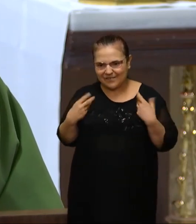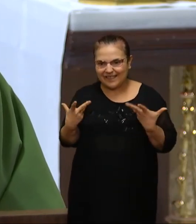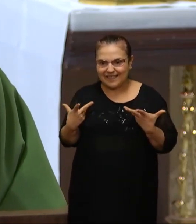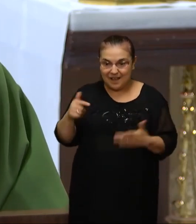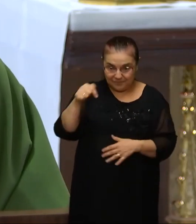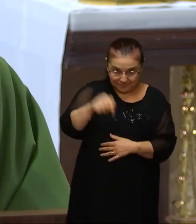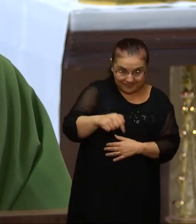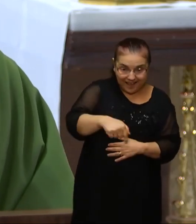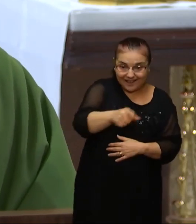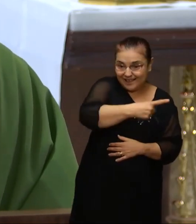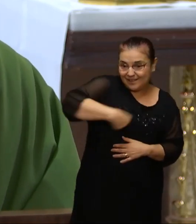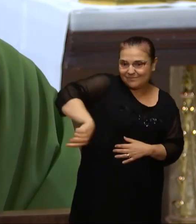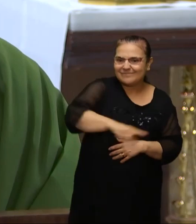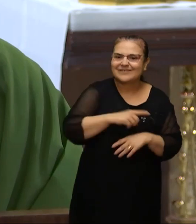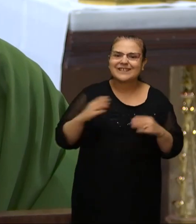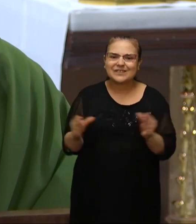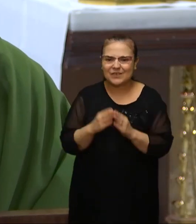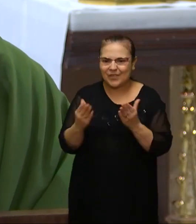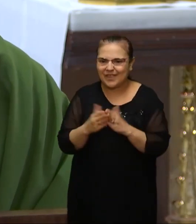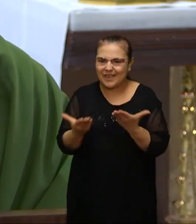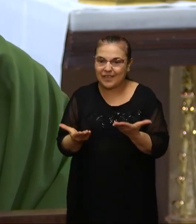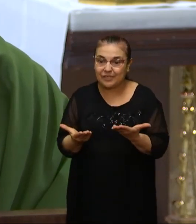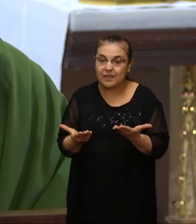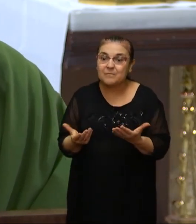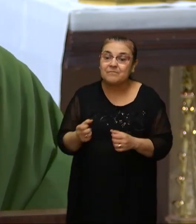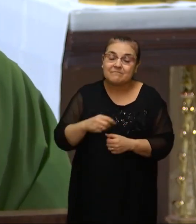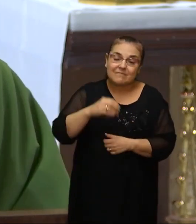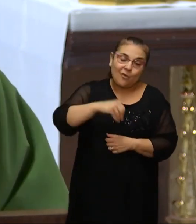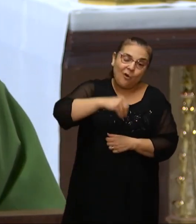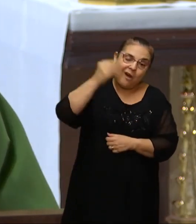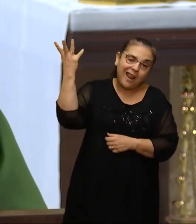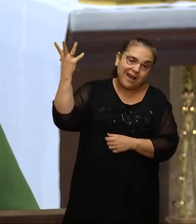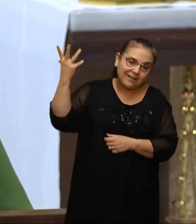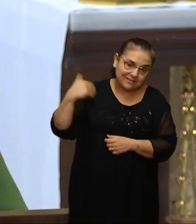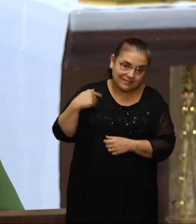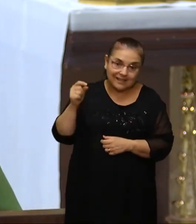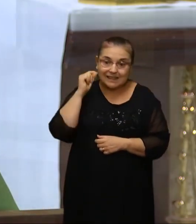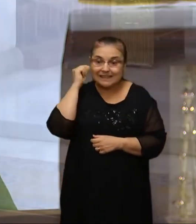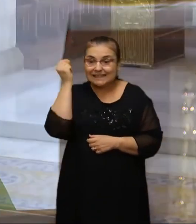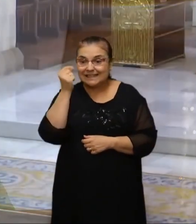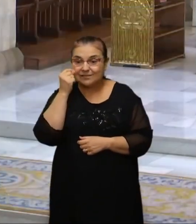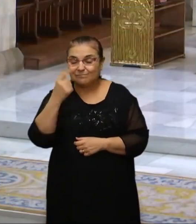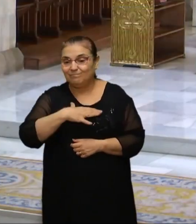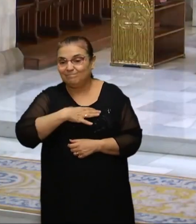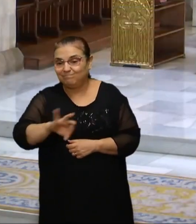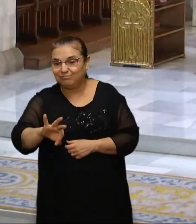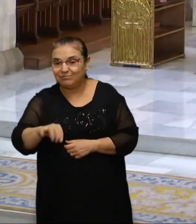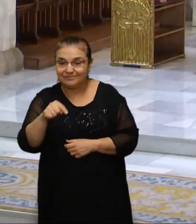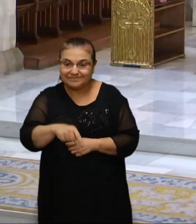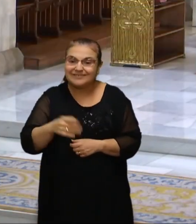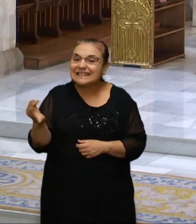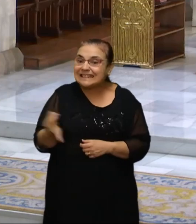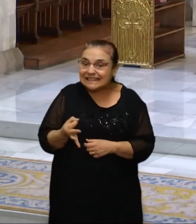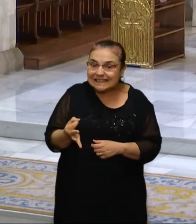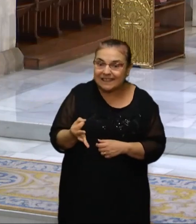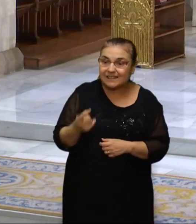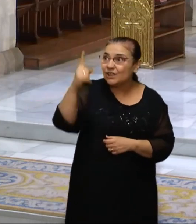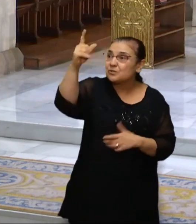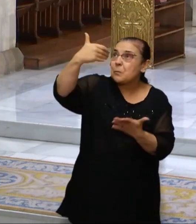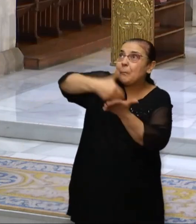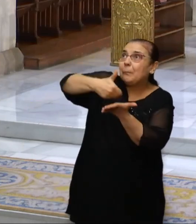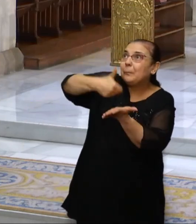en nuestra sociedad Ojalá y podamos descubrir en nuestra vida qué es lo que Dios nos